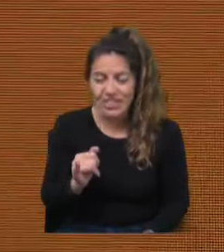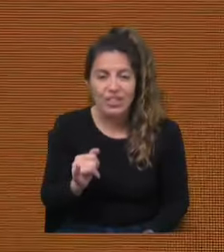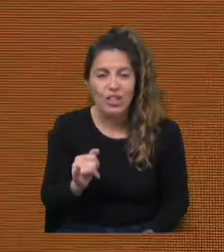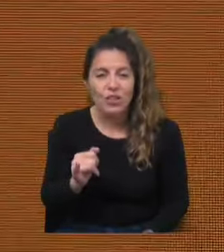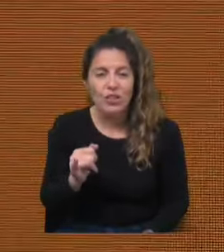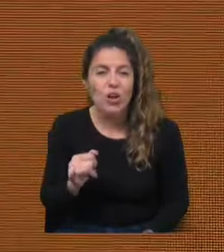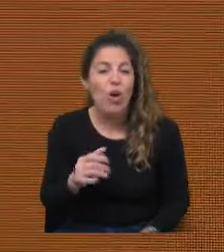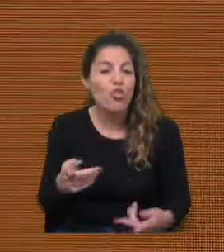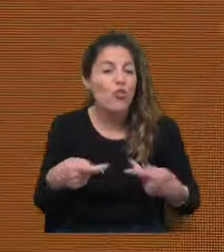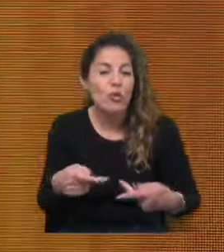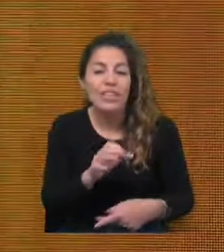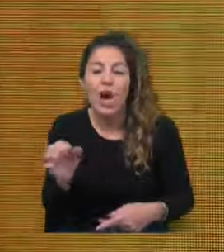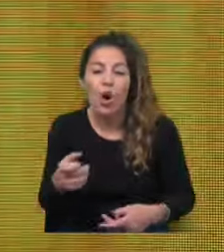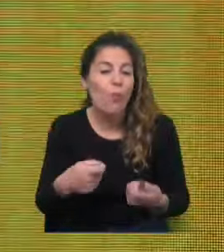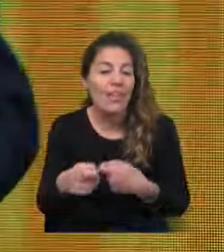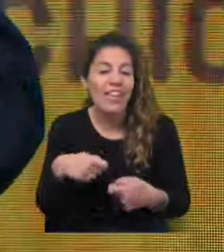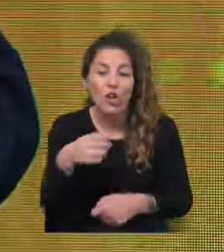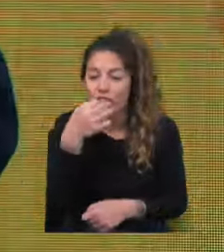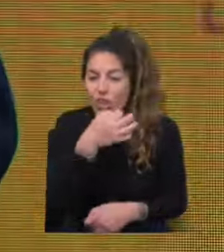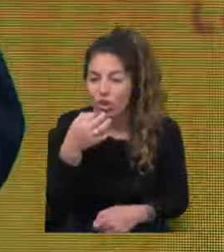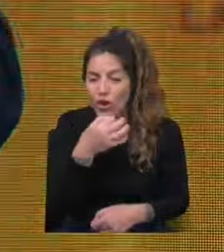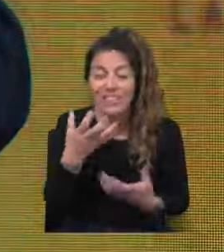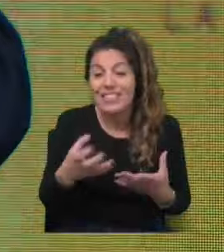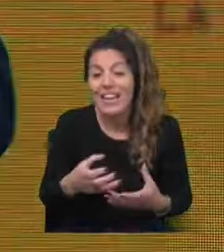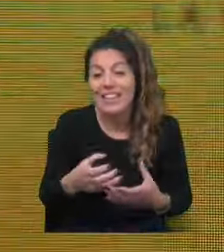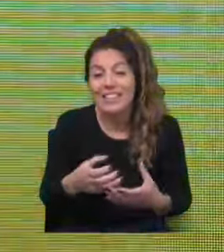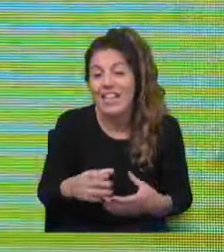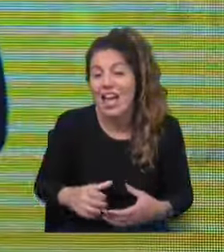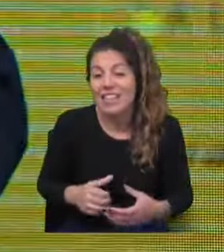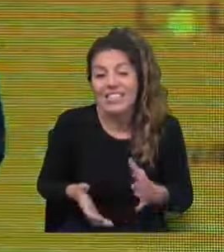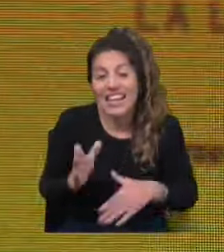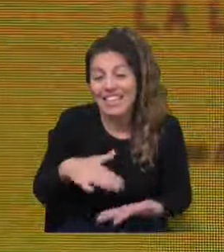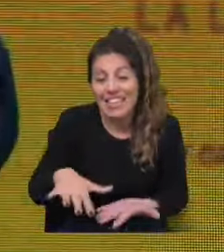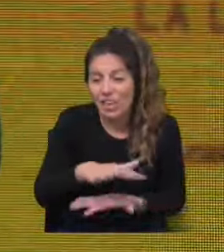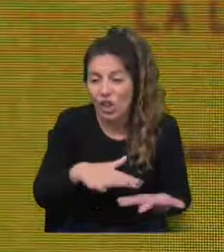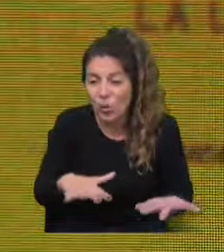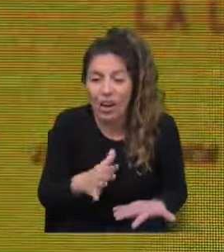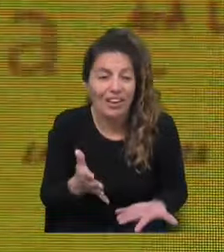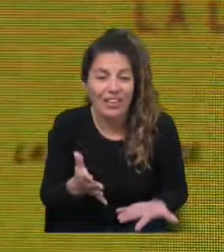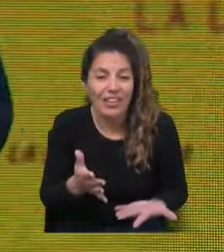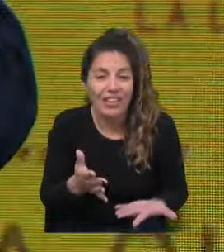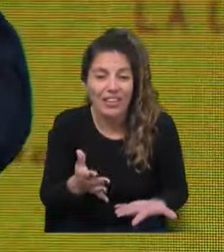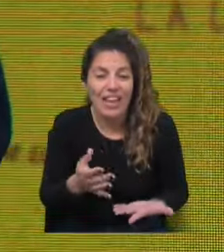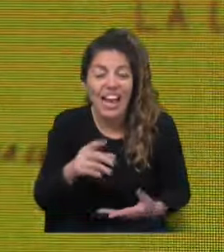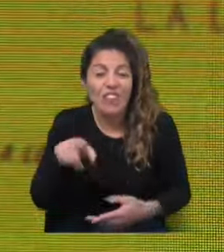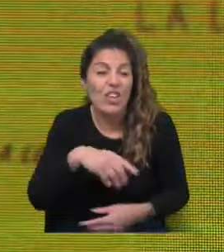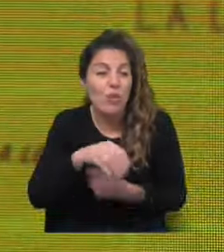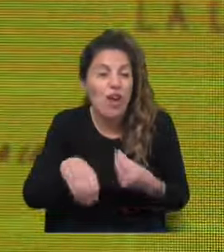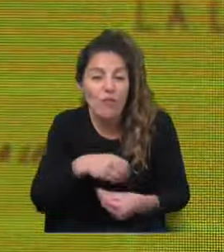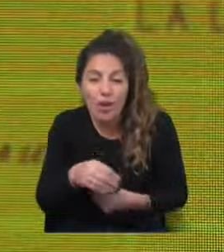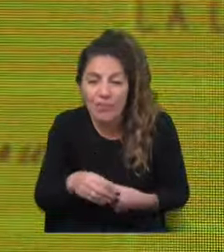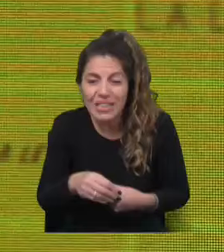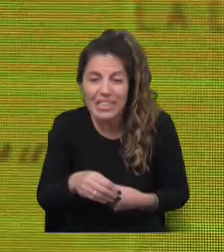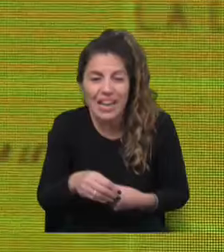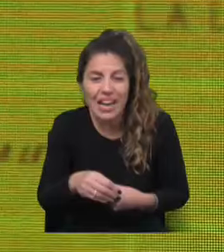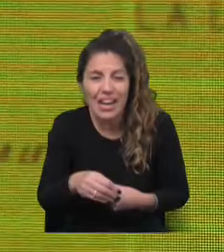o sos futbolista o narcotraficante, si querés explotar y salir de este lugar que te tocó, él no viene de una familia de... no